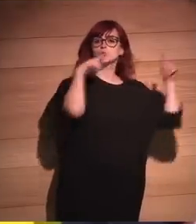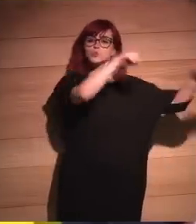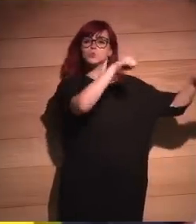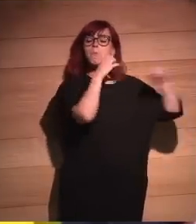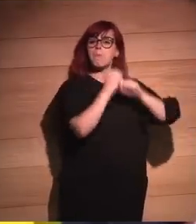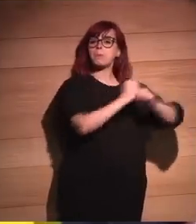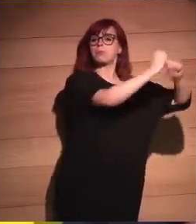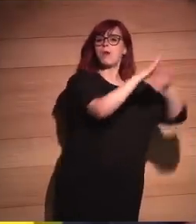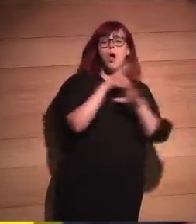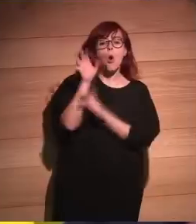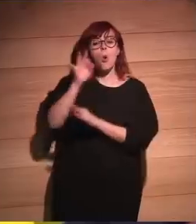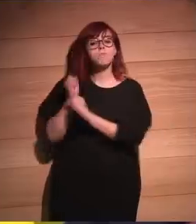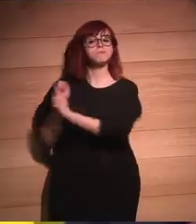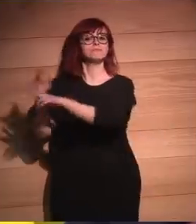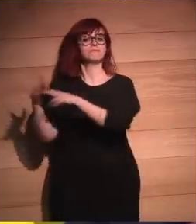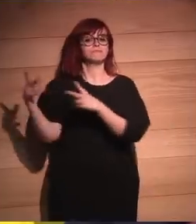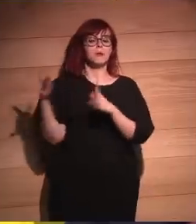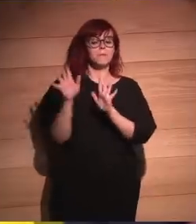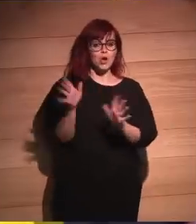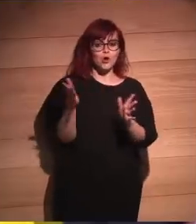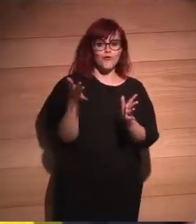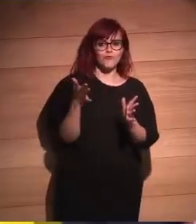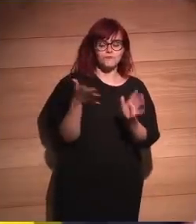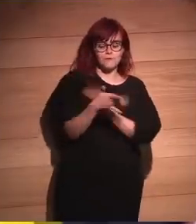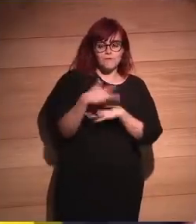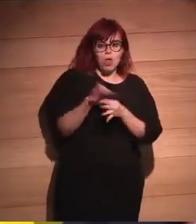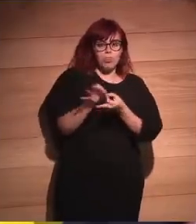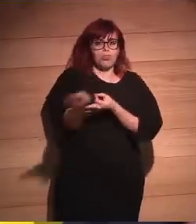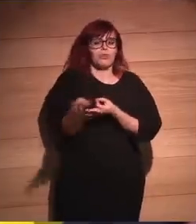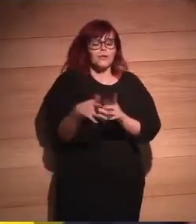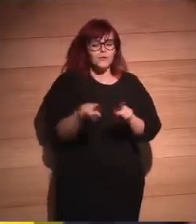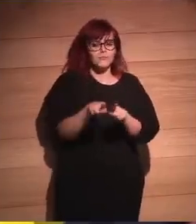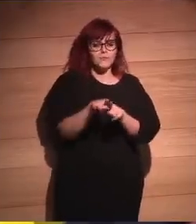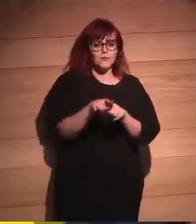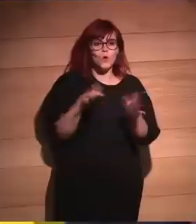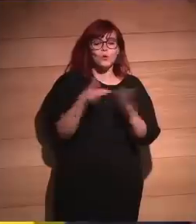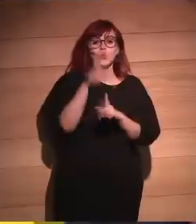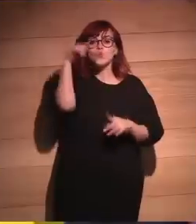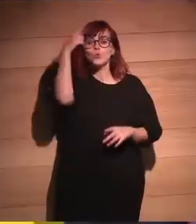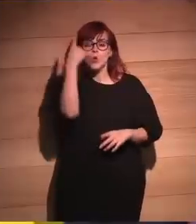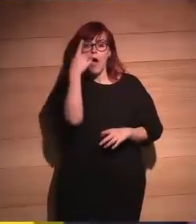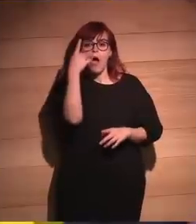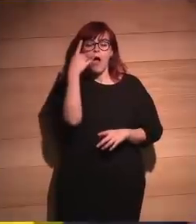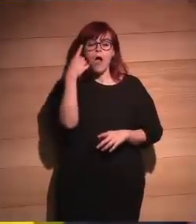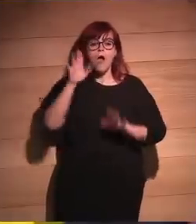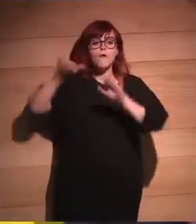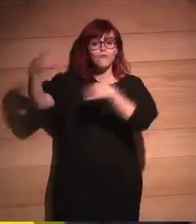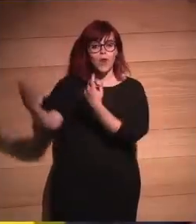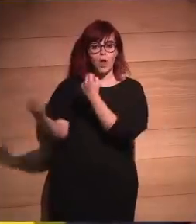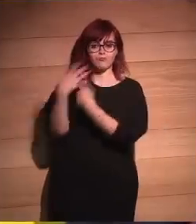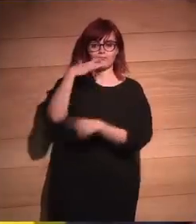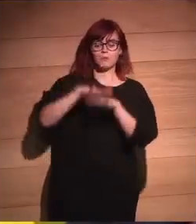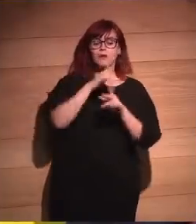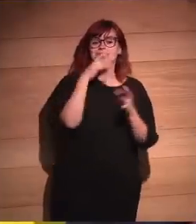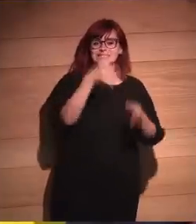sea desagradable, pero implica muchas otras cosas, entre otras la llegada de cultura que nos ha venido